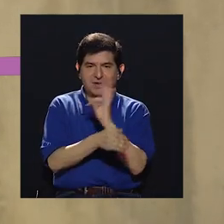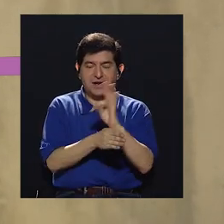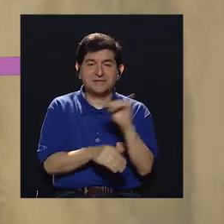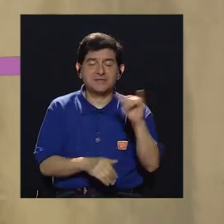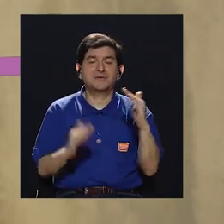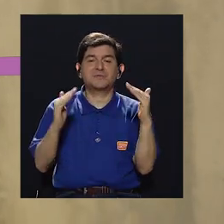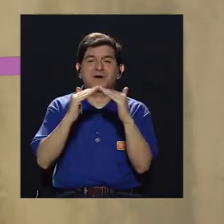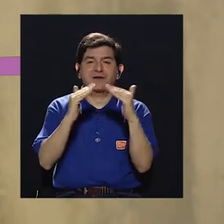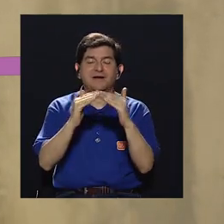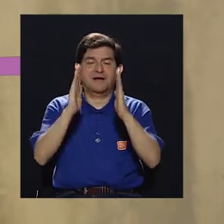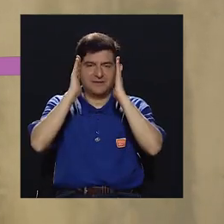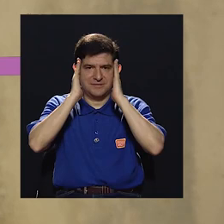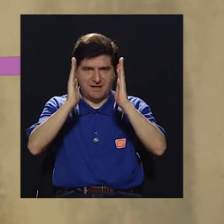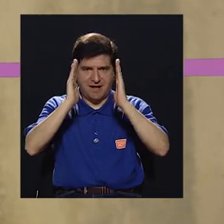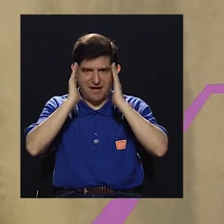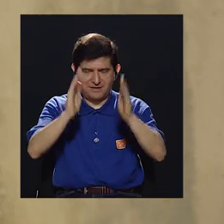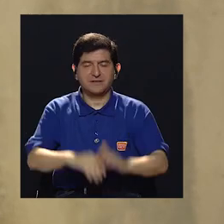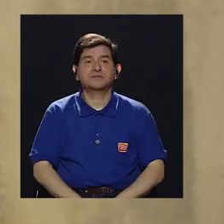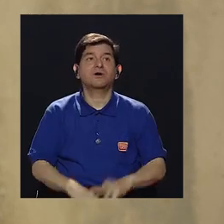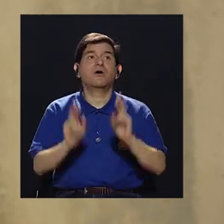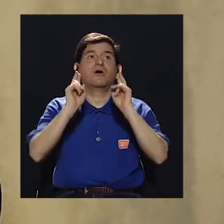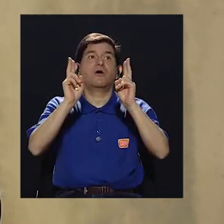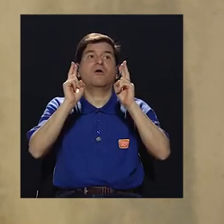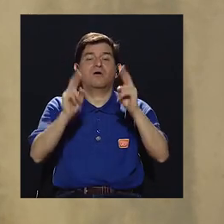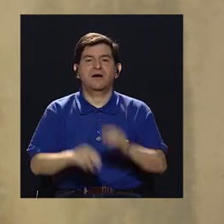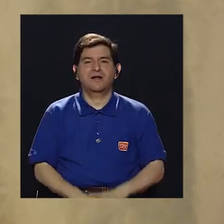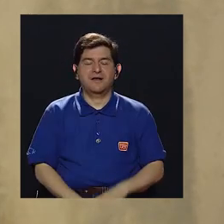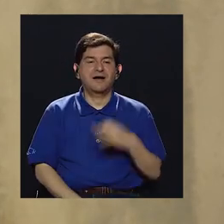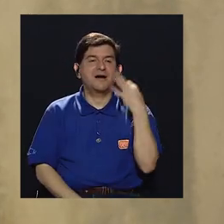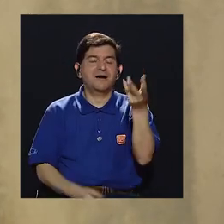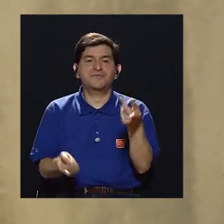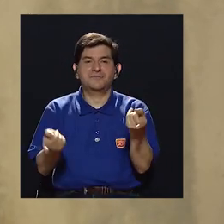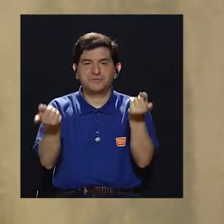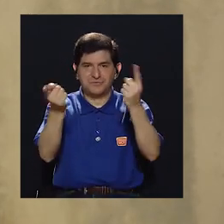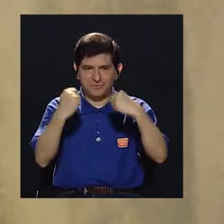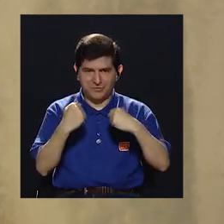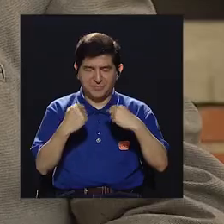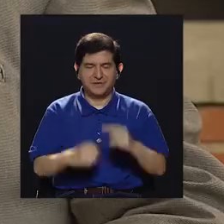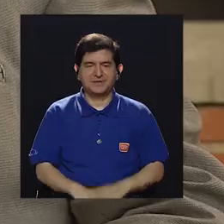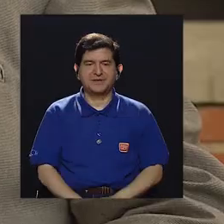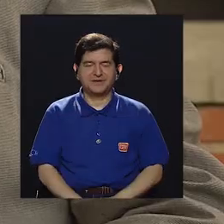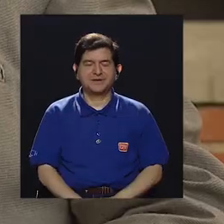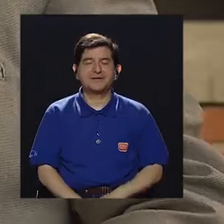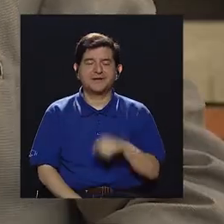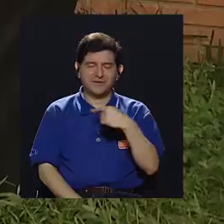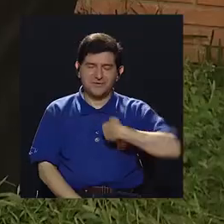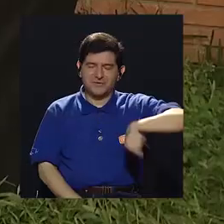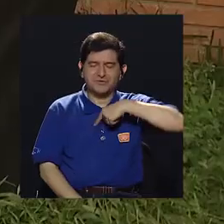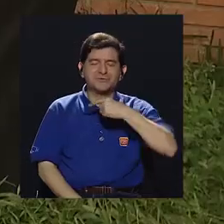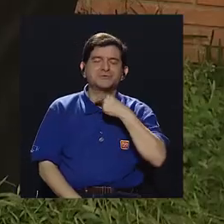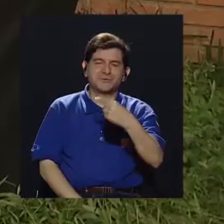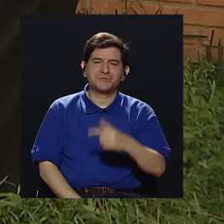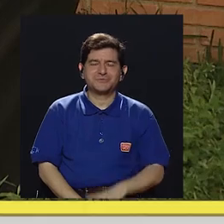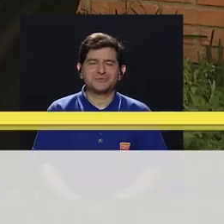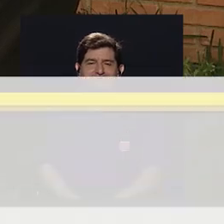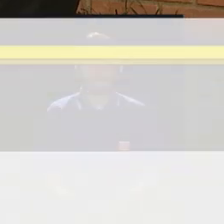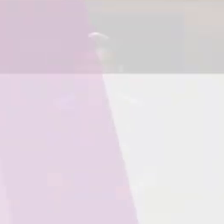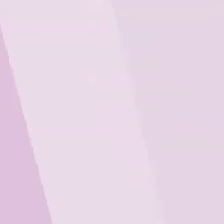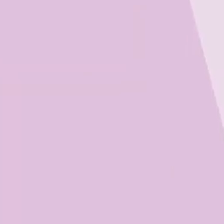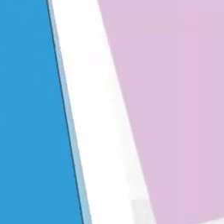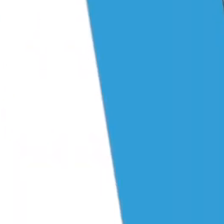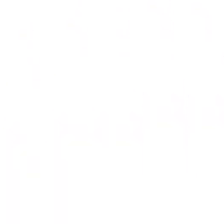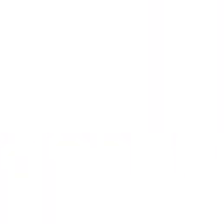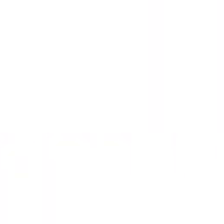ojalá que en los hogares también hayan podido tomar nota. De verdad que ojalá que podamos tenerlo en una próxima ocasión. No, con mucho gusto, por eso estamos, para servirle. Muchísimas gracias.